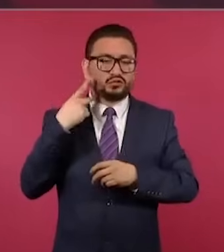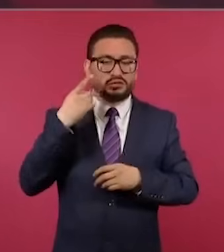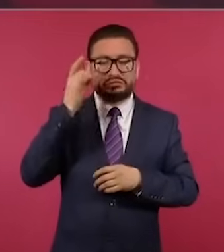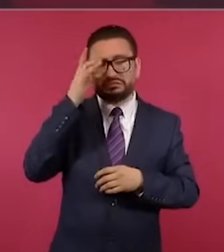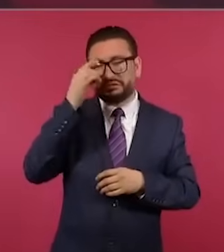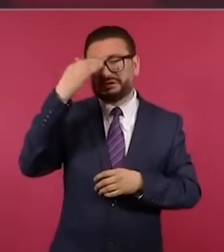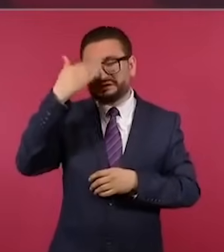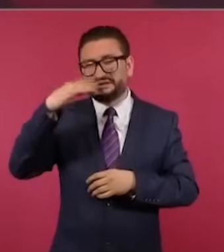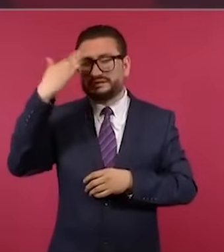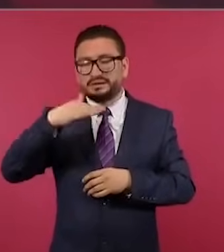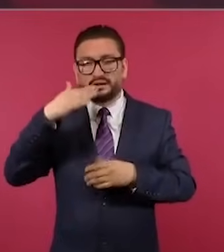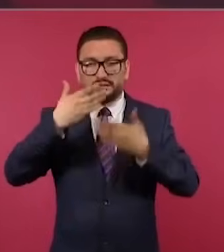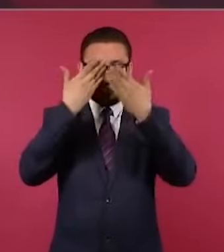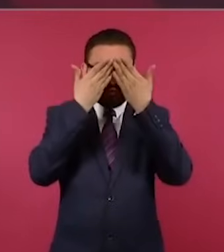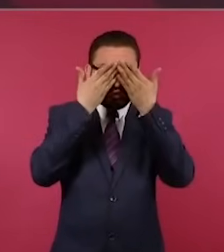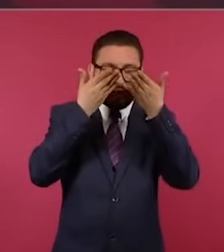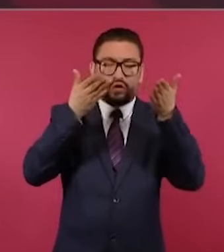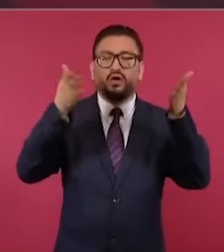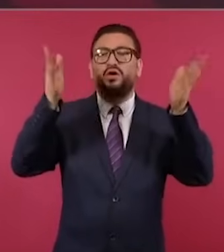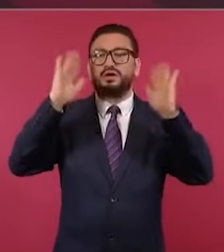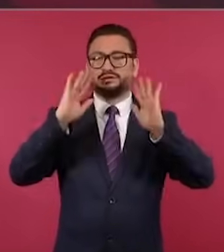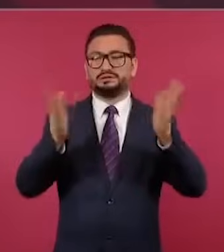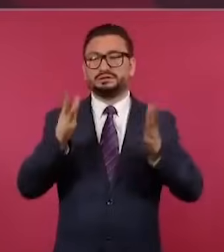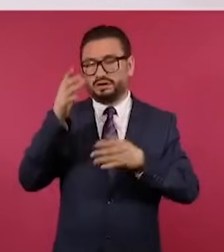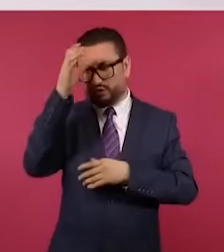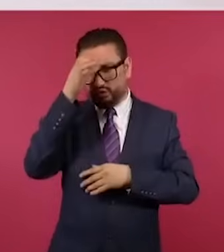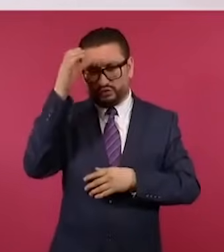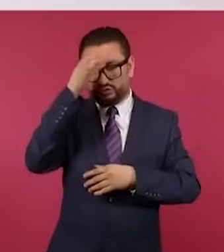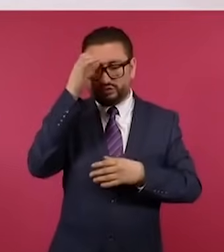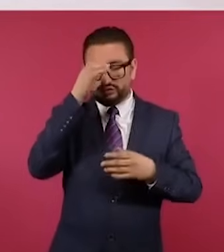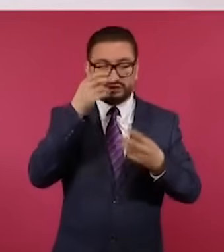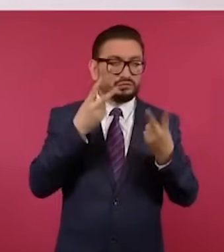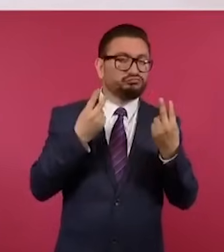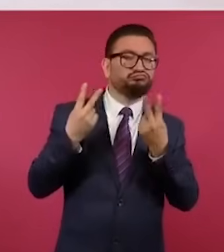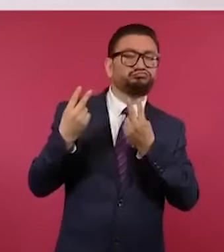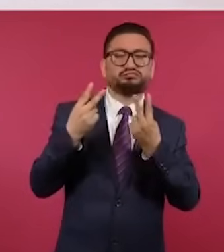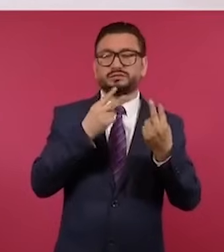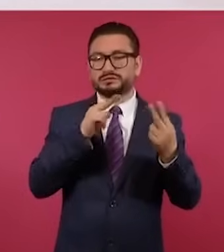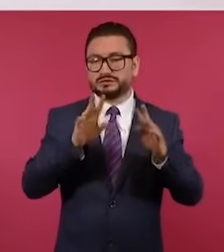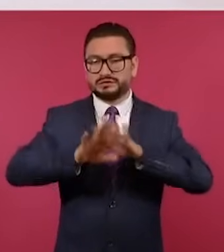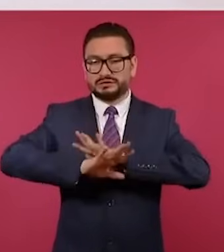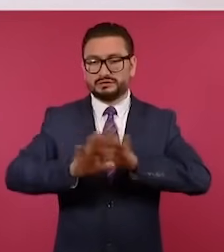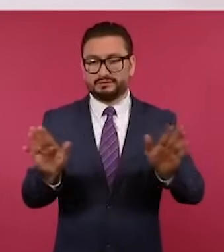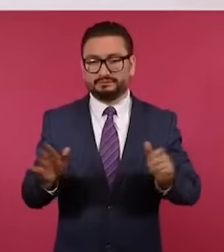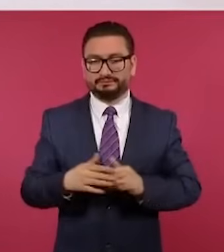muy concientizado, muy despierto.